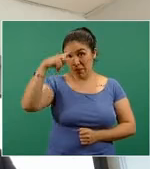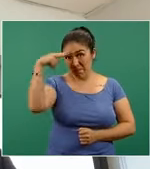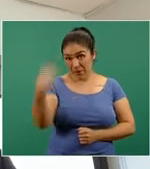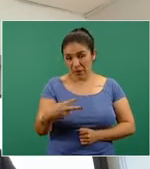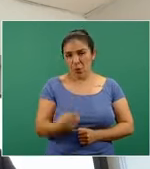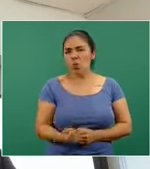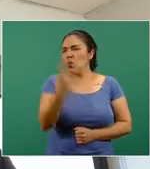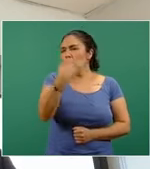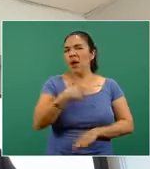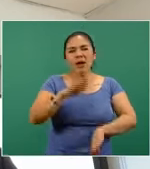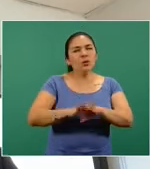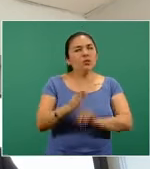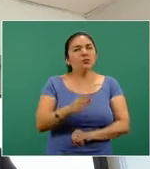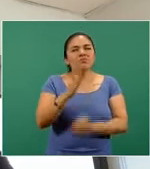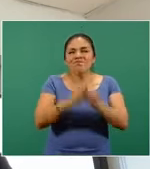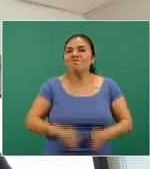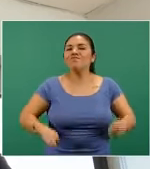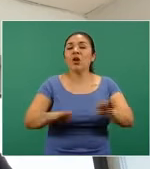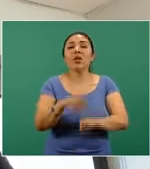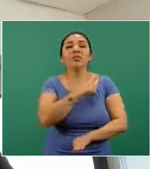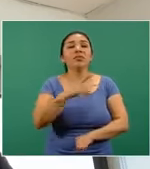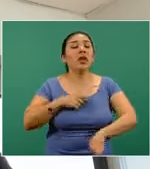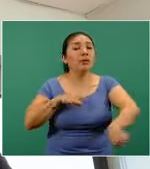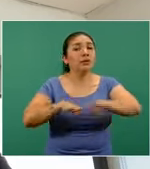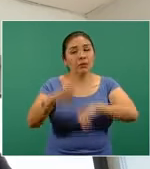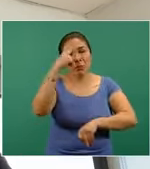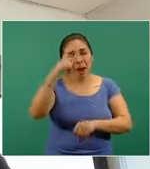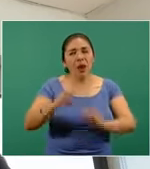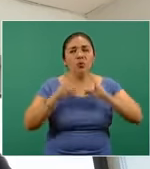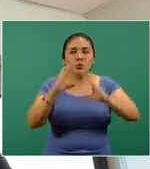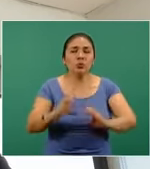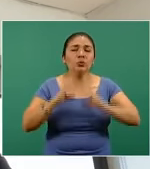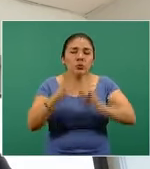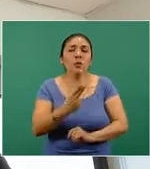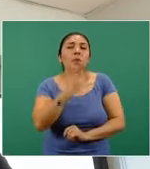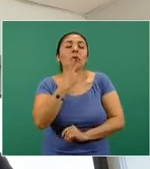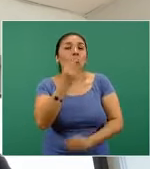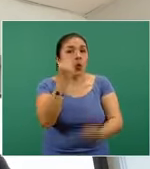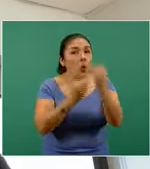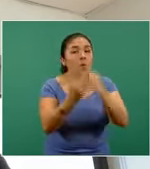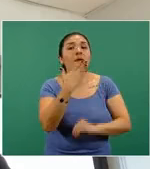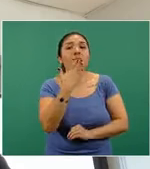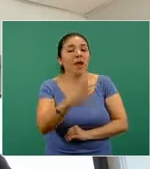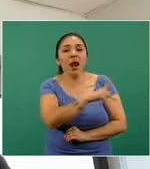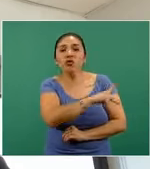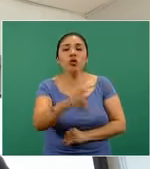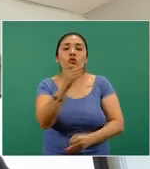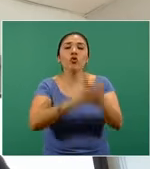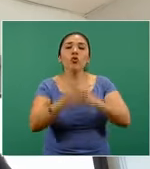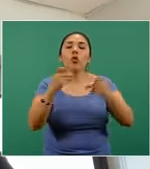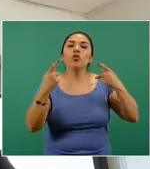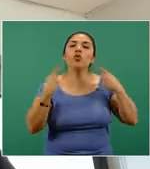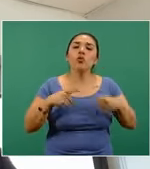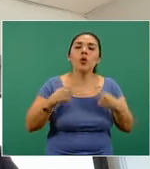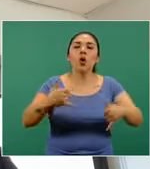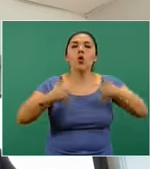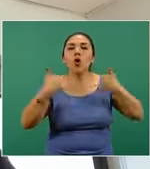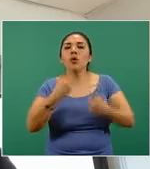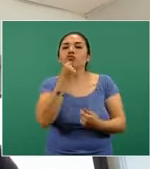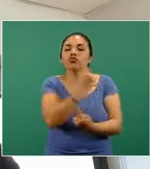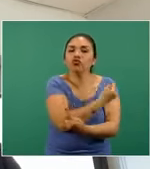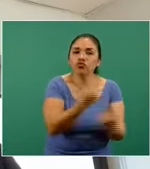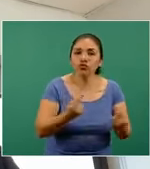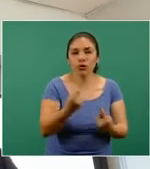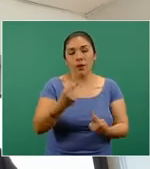de nuestras prioridades es trabajar por la adecuada alimentación y nutrición de niñas, niños y adolescentes. La